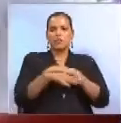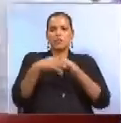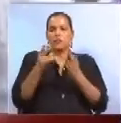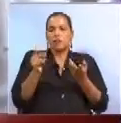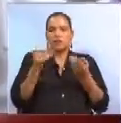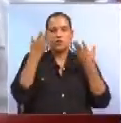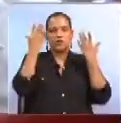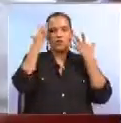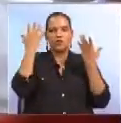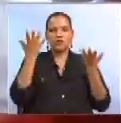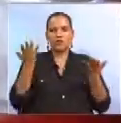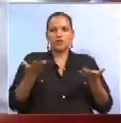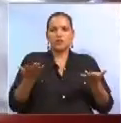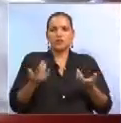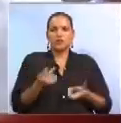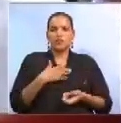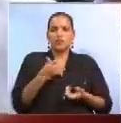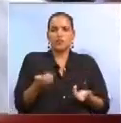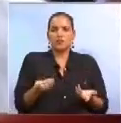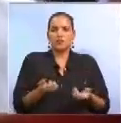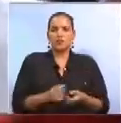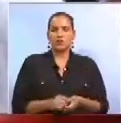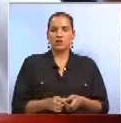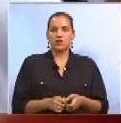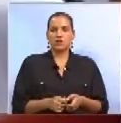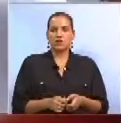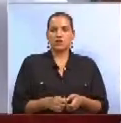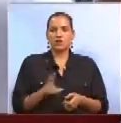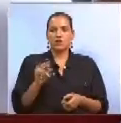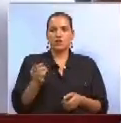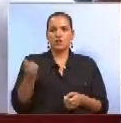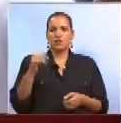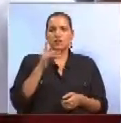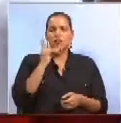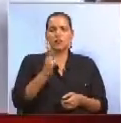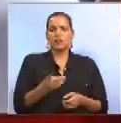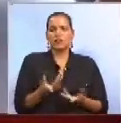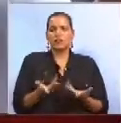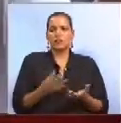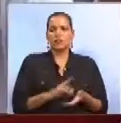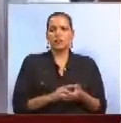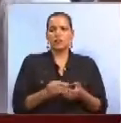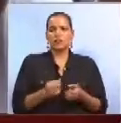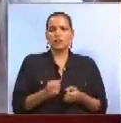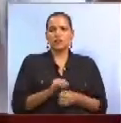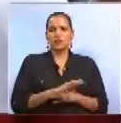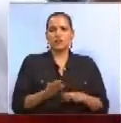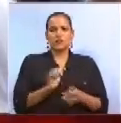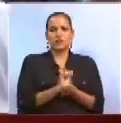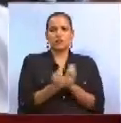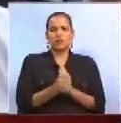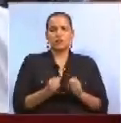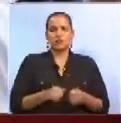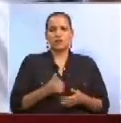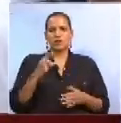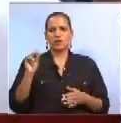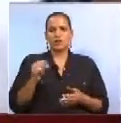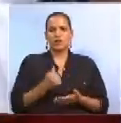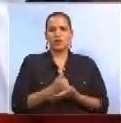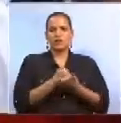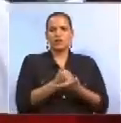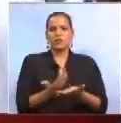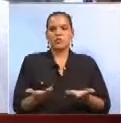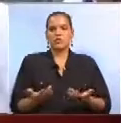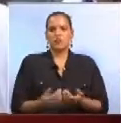ellos cayó del cielo, ¿sí? Cayó del cielo, o sea, no vienen a darnos ningún motivo, ninguna solución. Y